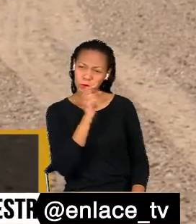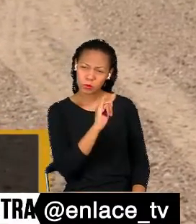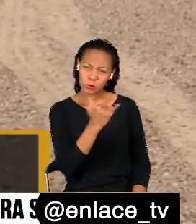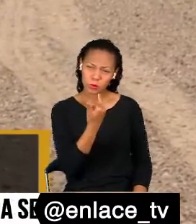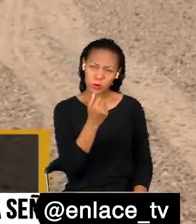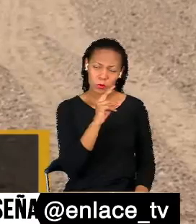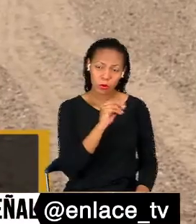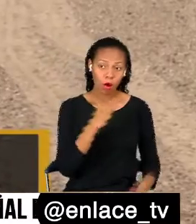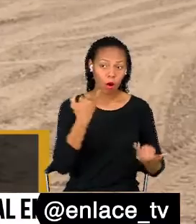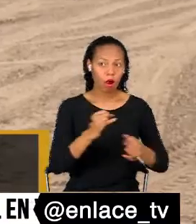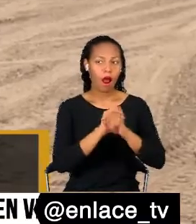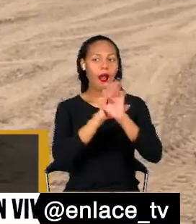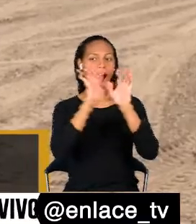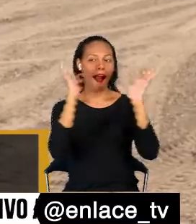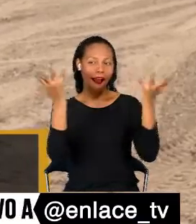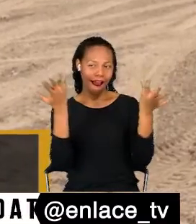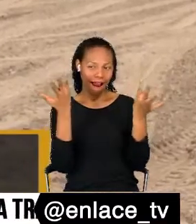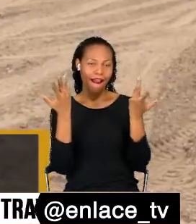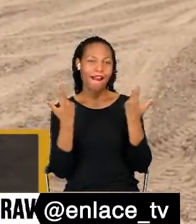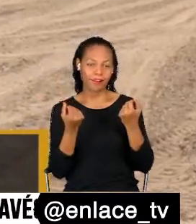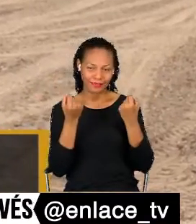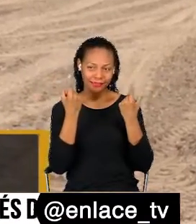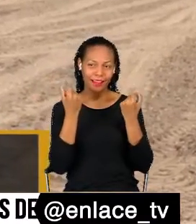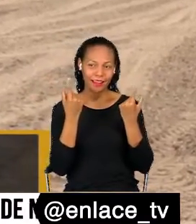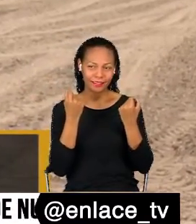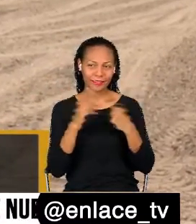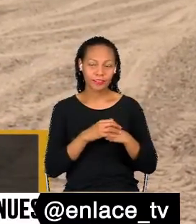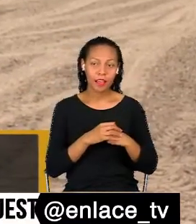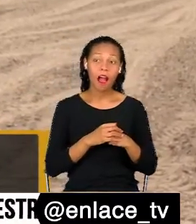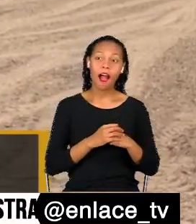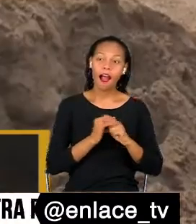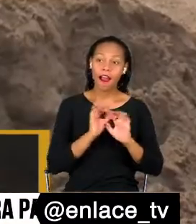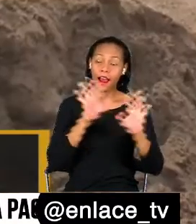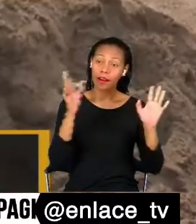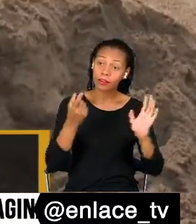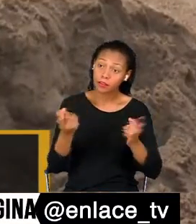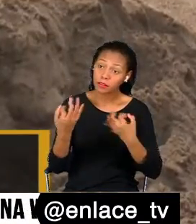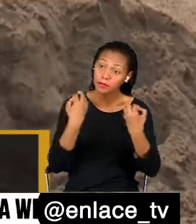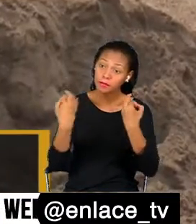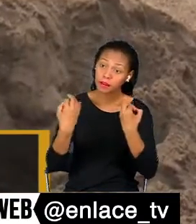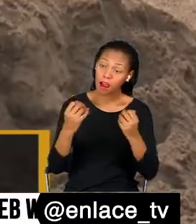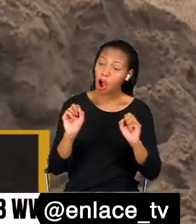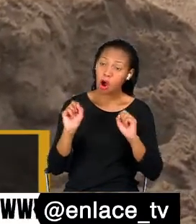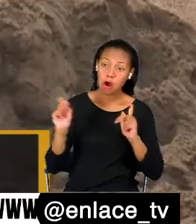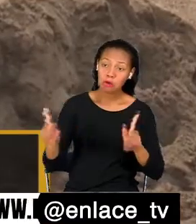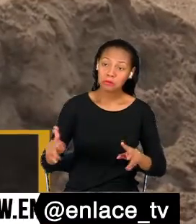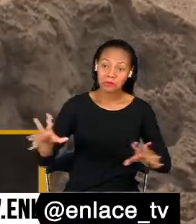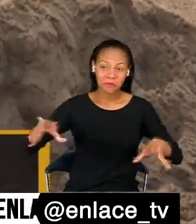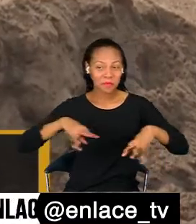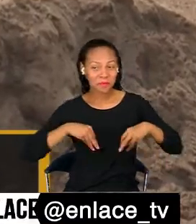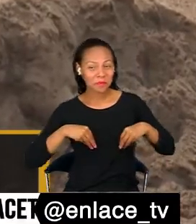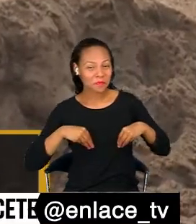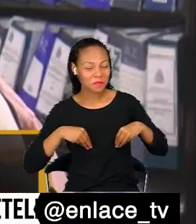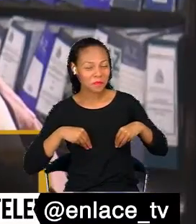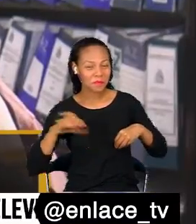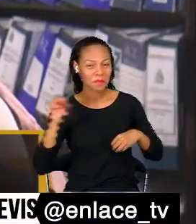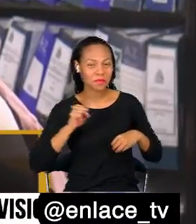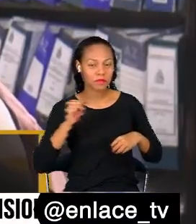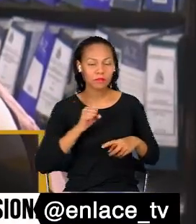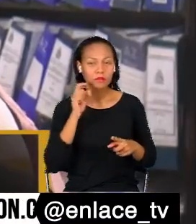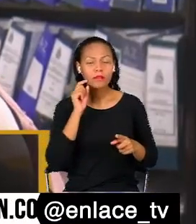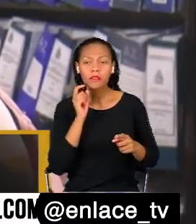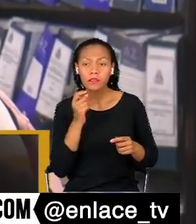y los puntos que yo, las dudas que tenía, pues ya fueron aclaradas, ya satisfecho uno lo que veo, y lo que queríamos saber